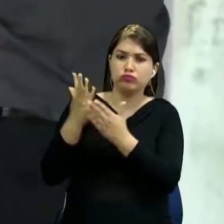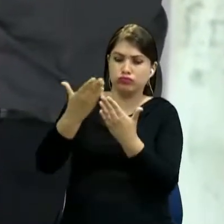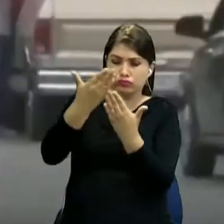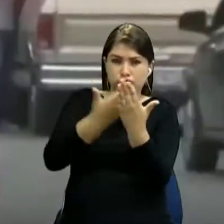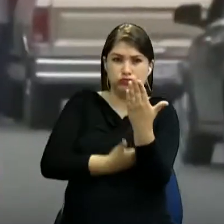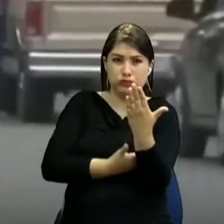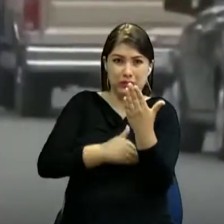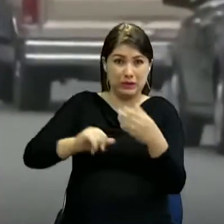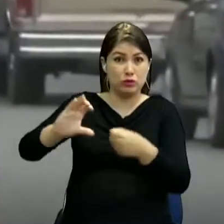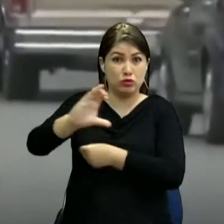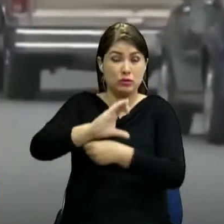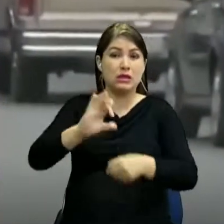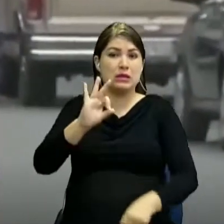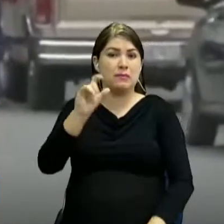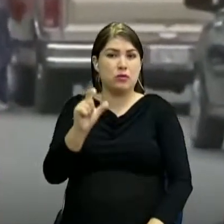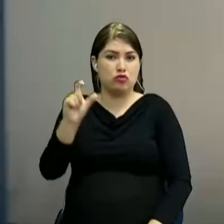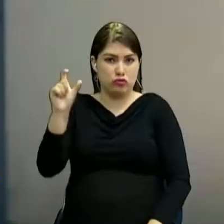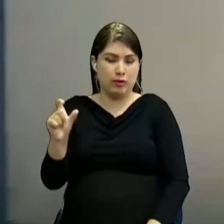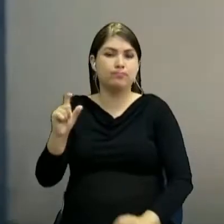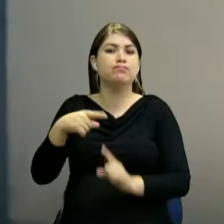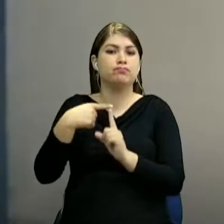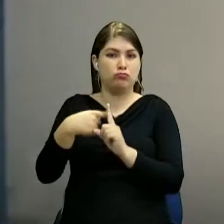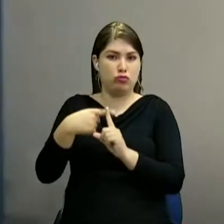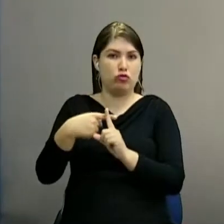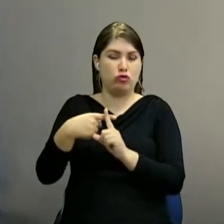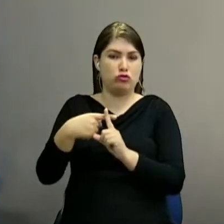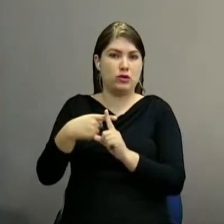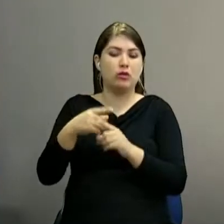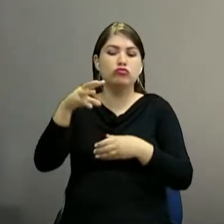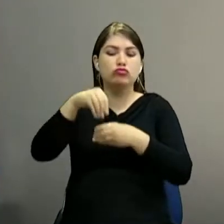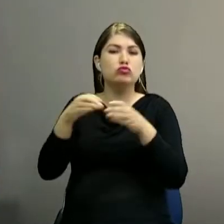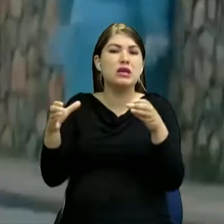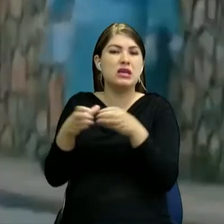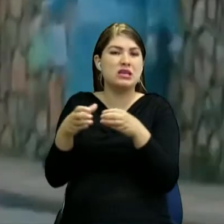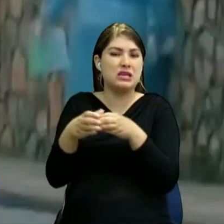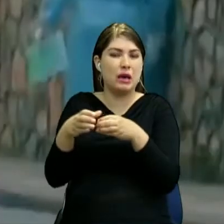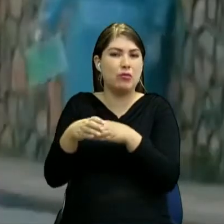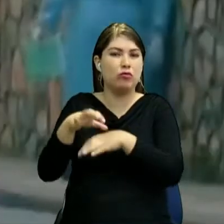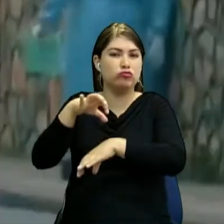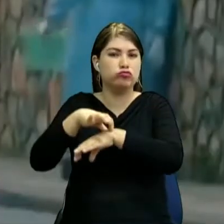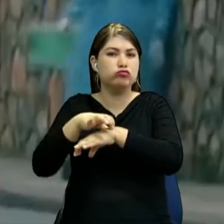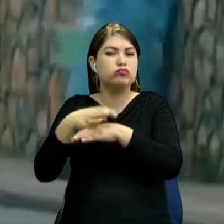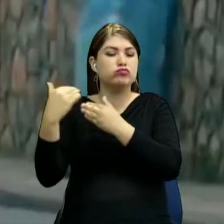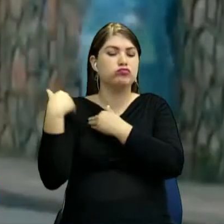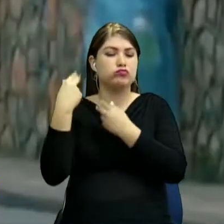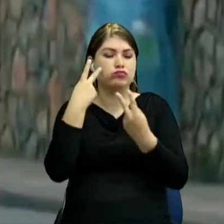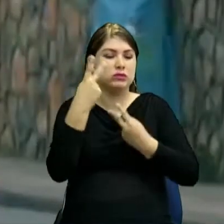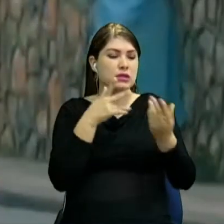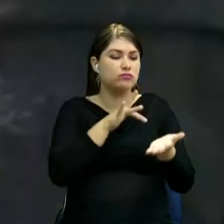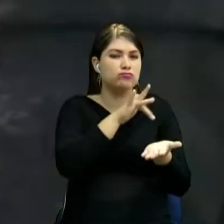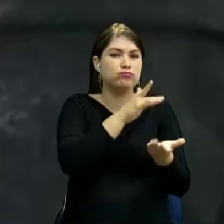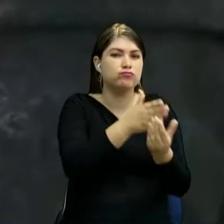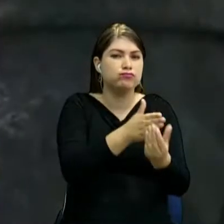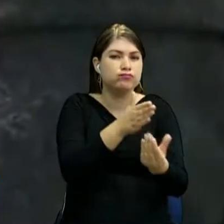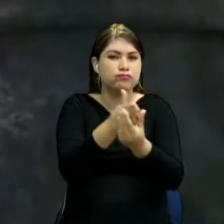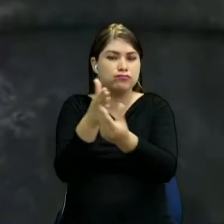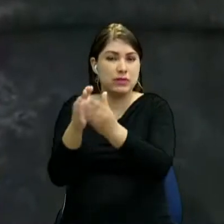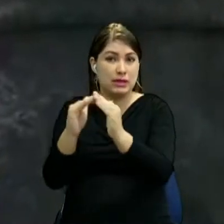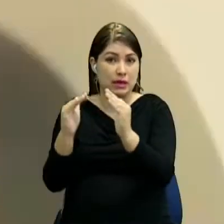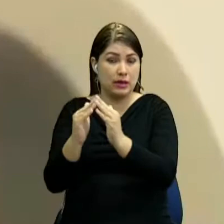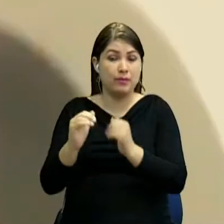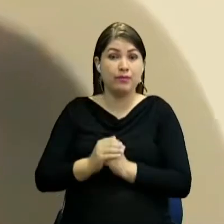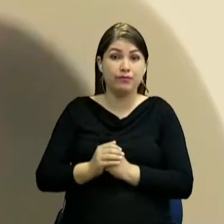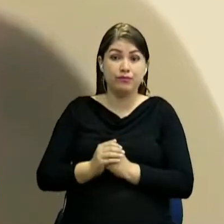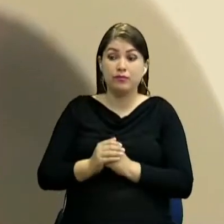sanitarias de la ciudad, tres personas han dado positiva del equipo asistencial que visita casa a casa, mientras que otra parte del